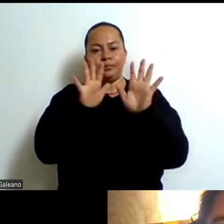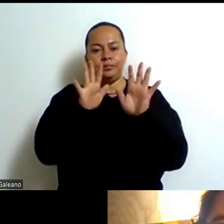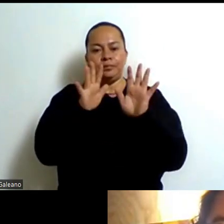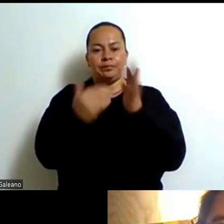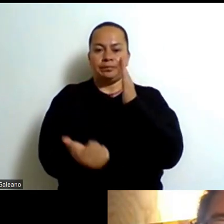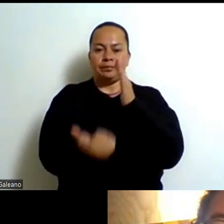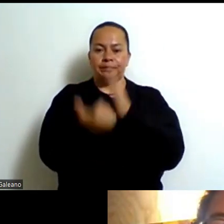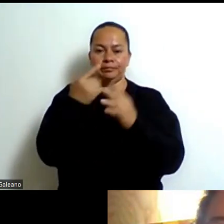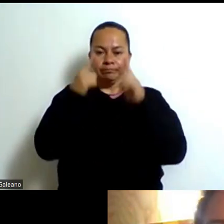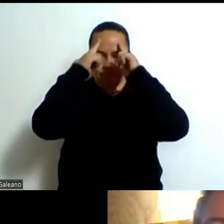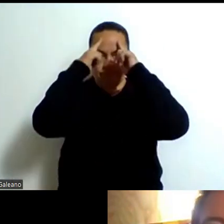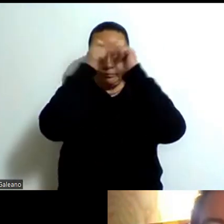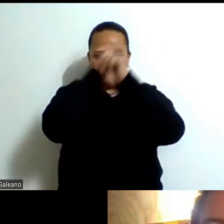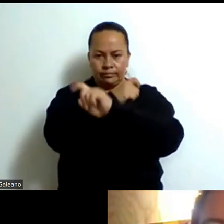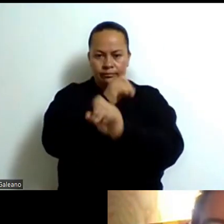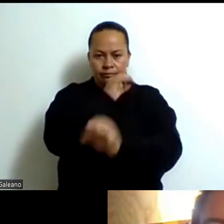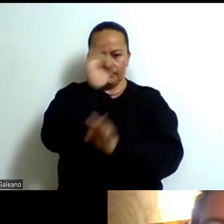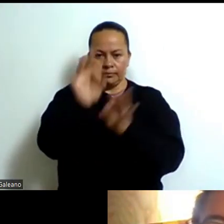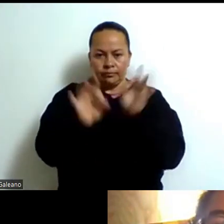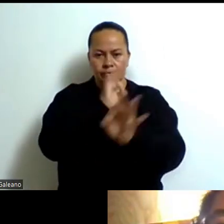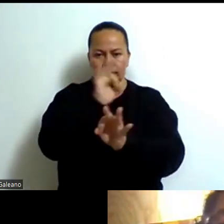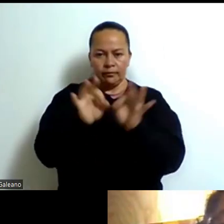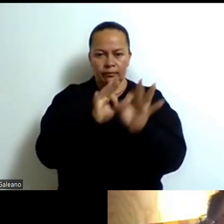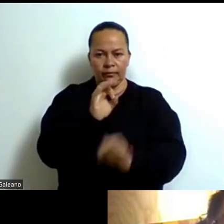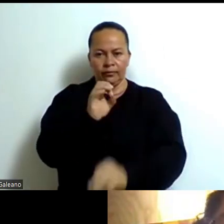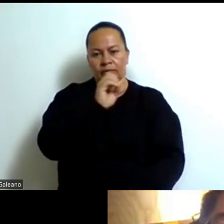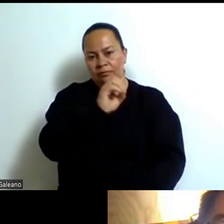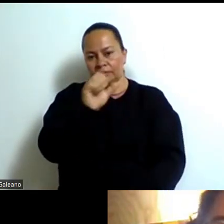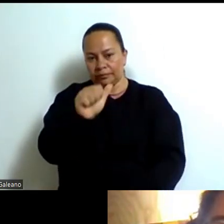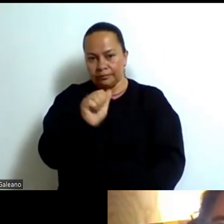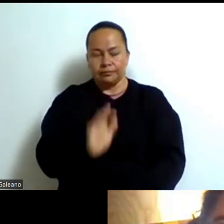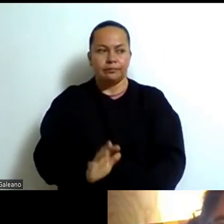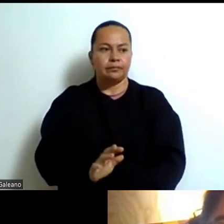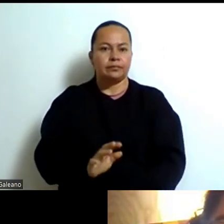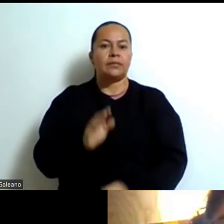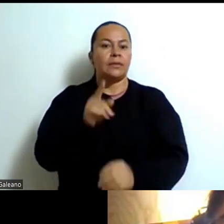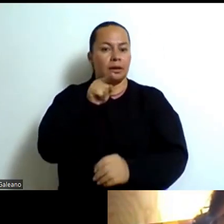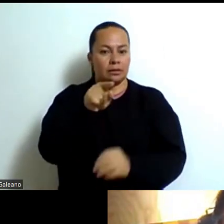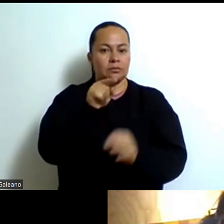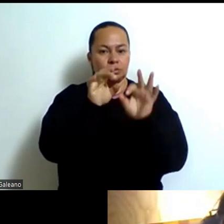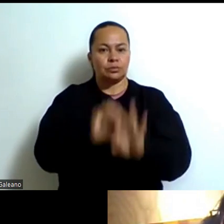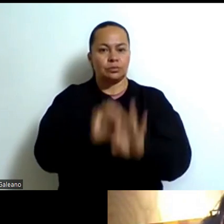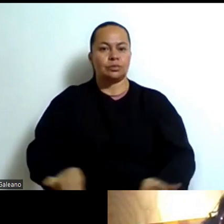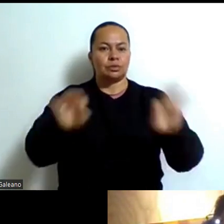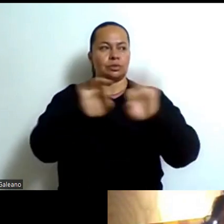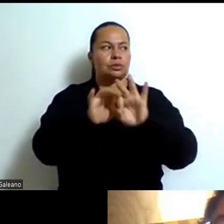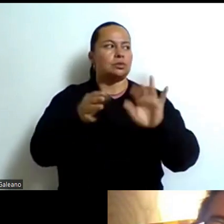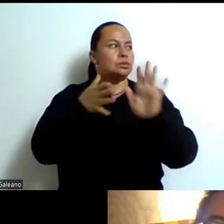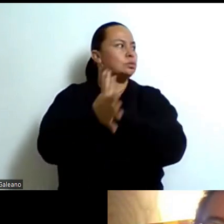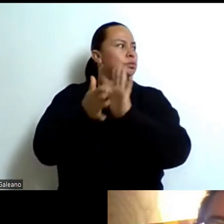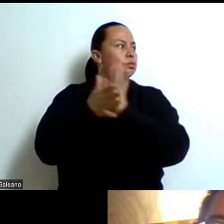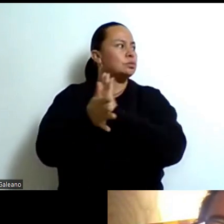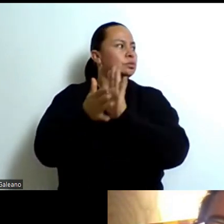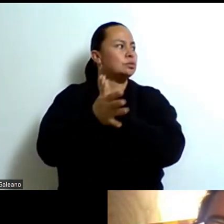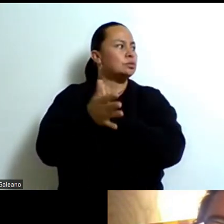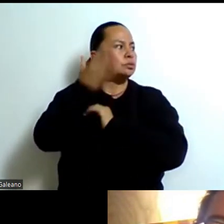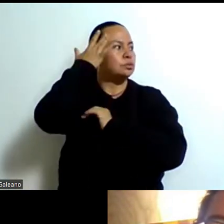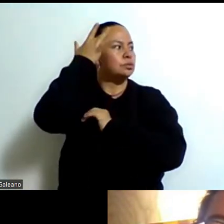el concepto de cuidador no Y eso es muy importante mencionarlo porque